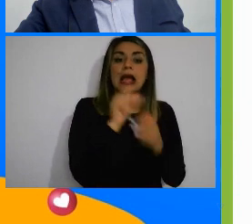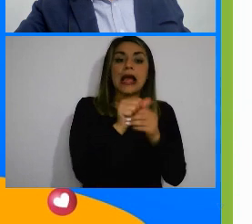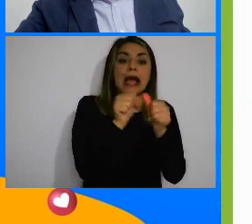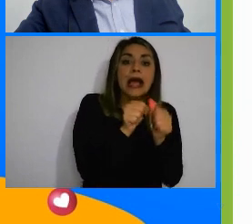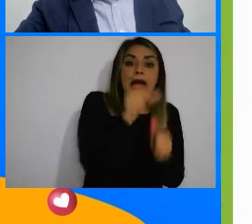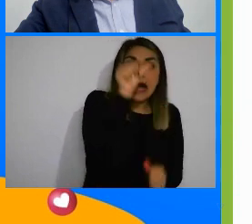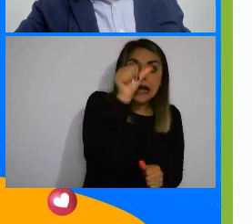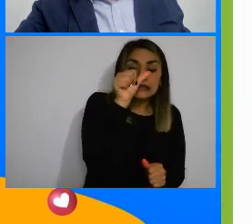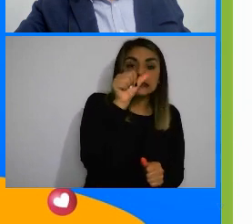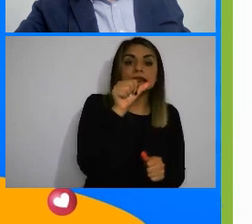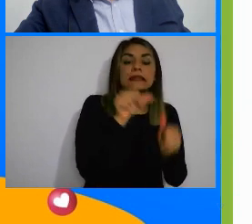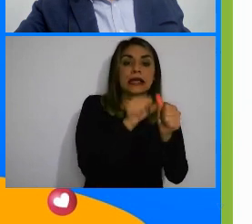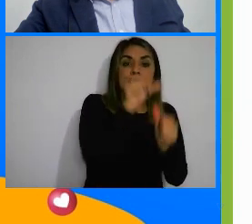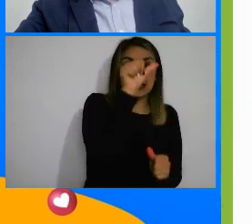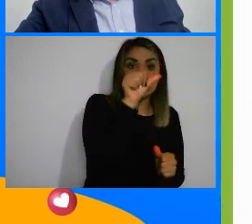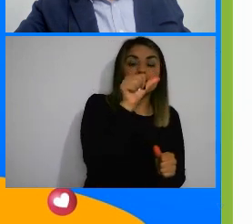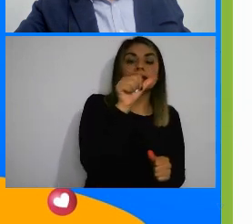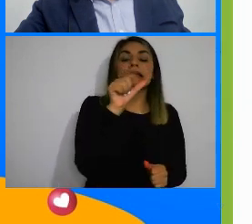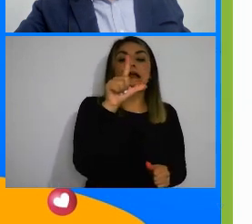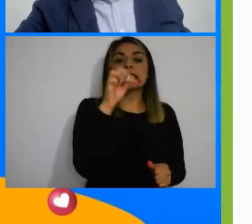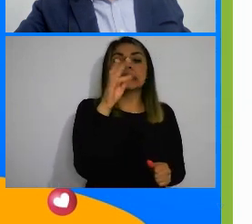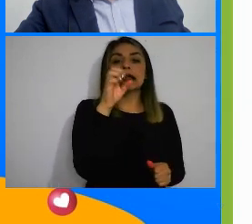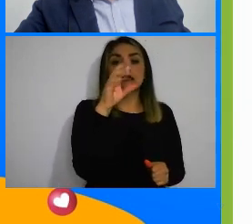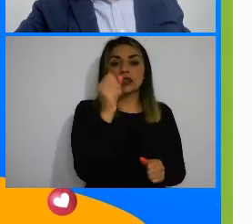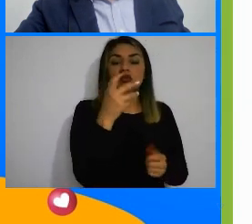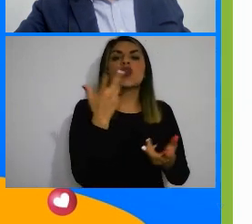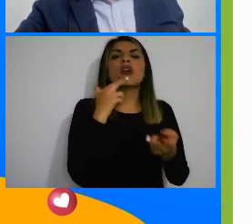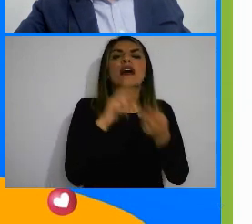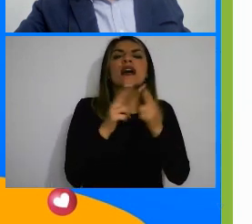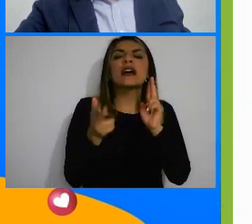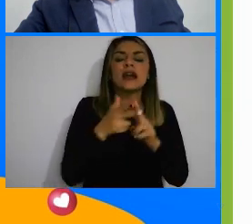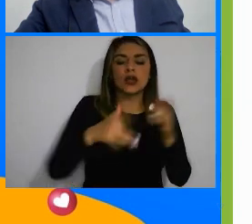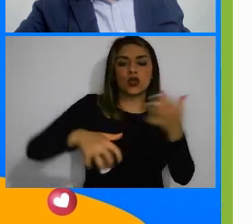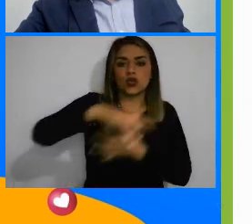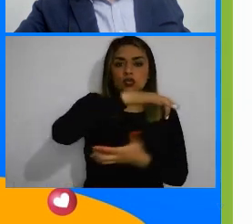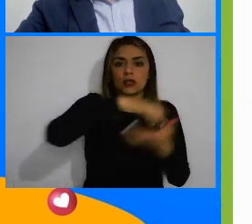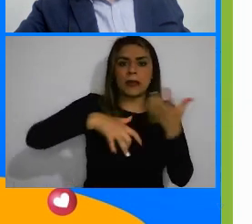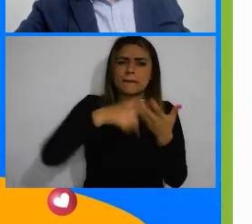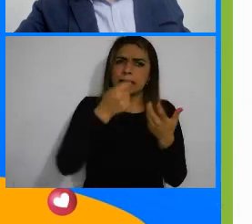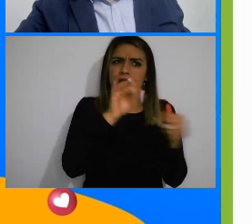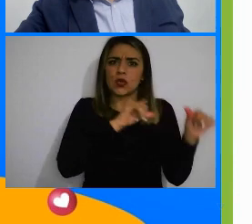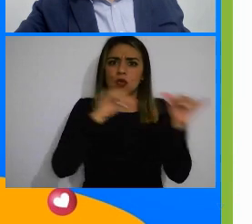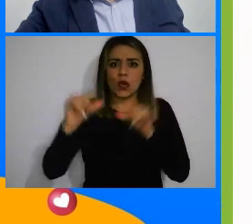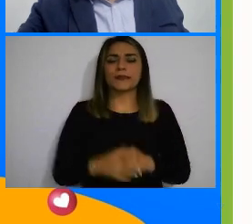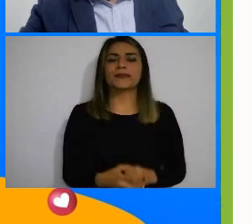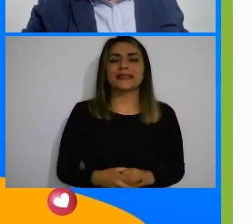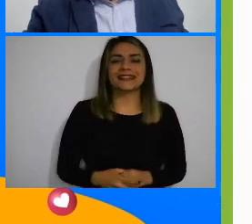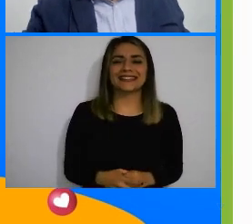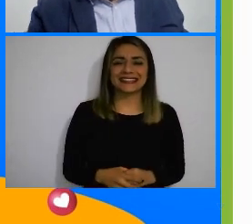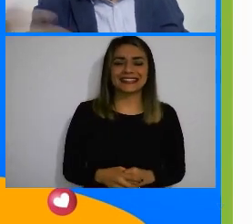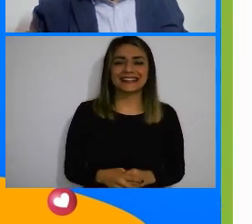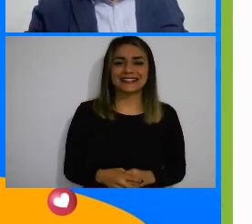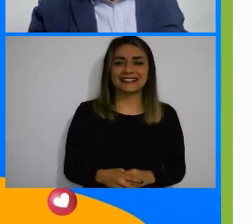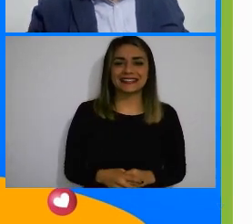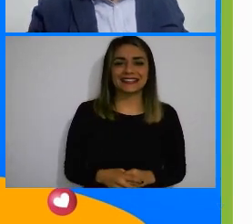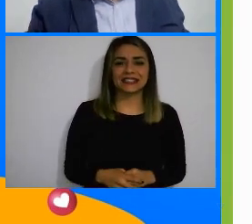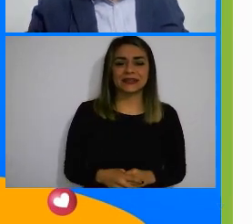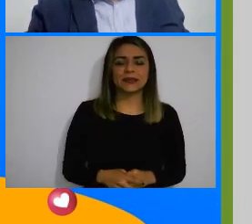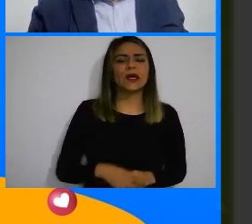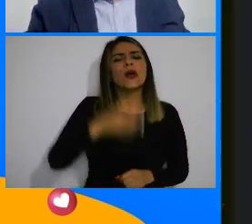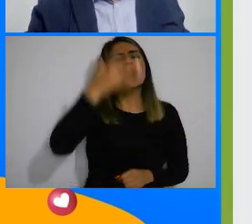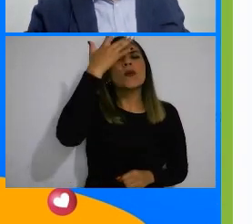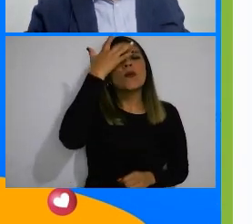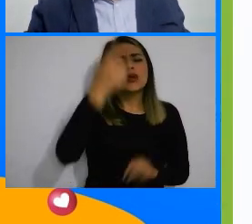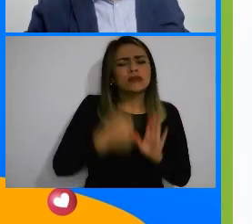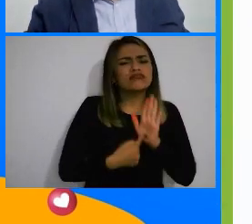en latitud, mire que van a ser ecosistemas o van a ser zonas muy parecidas. ¿Ok? Bien. ¿Por qué esta